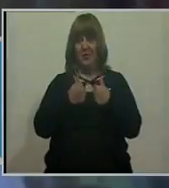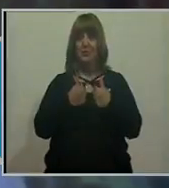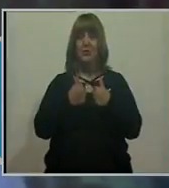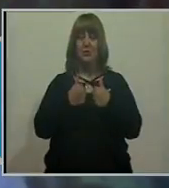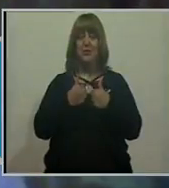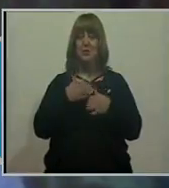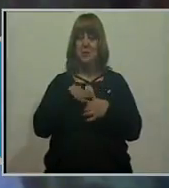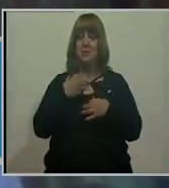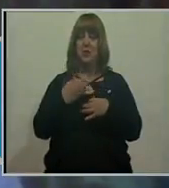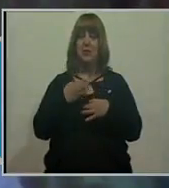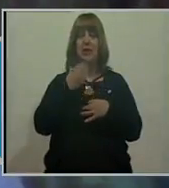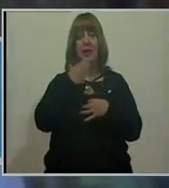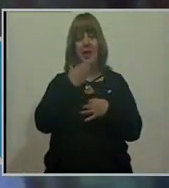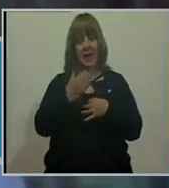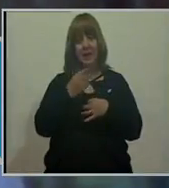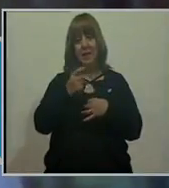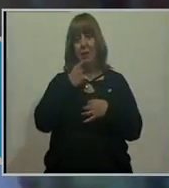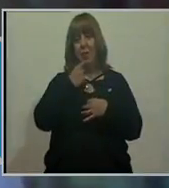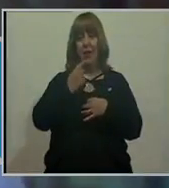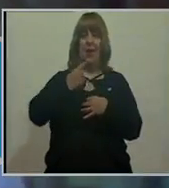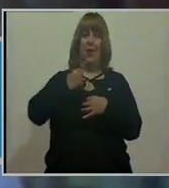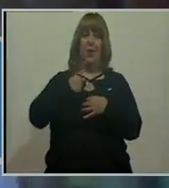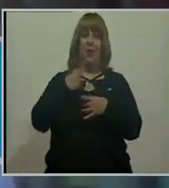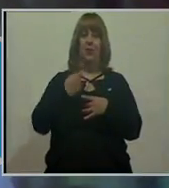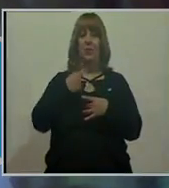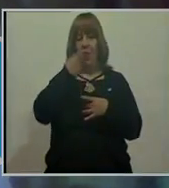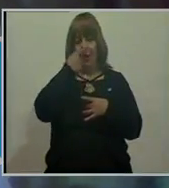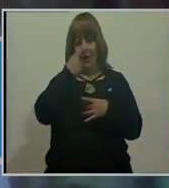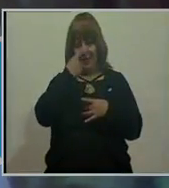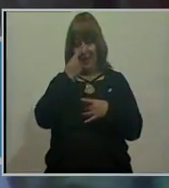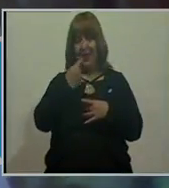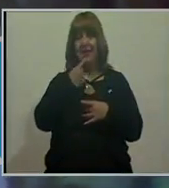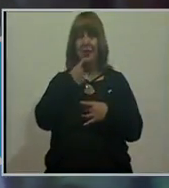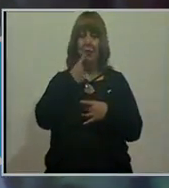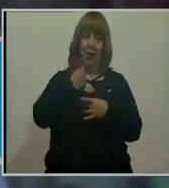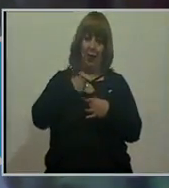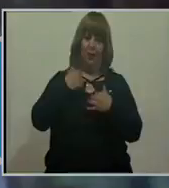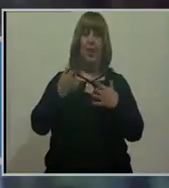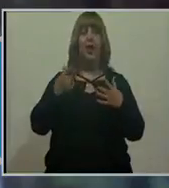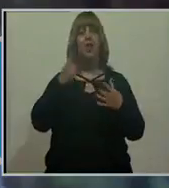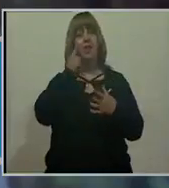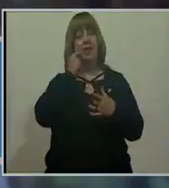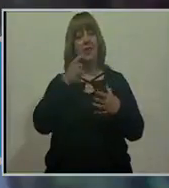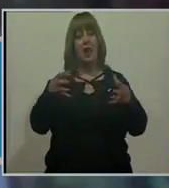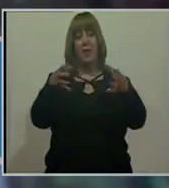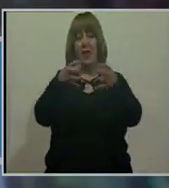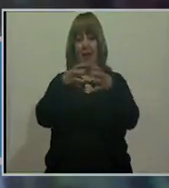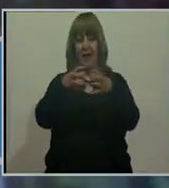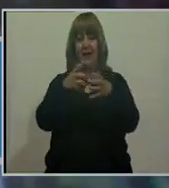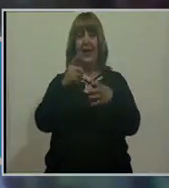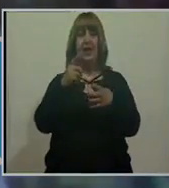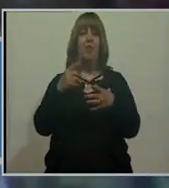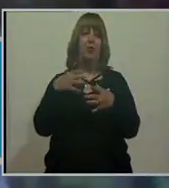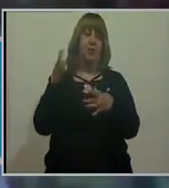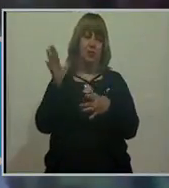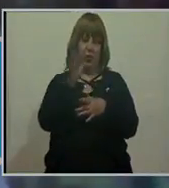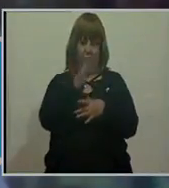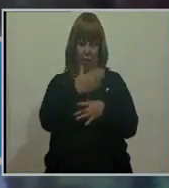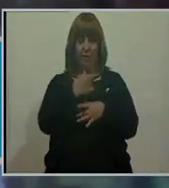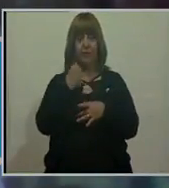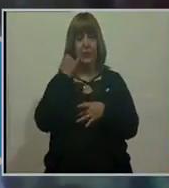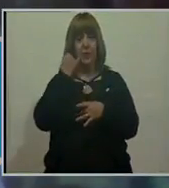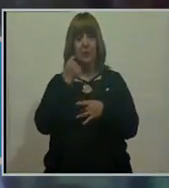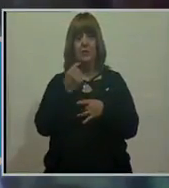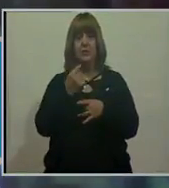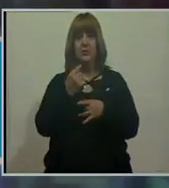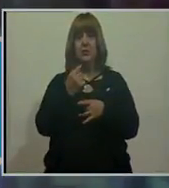Muy, pero muy bien. Gracias por preguntar y por interesarse. Muy buen día para todo el equipo de Buen Día Argentina. Buen día, Peter. No sabía si